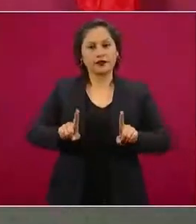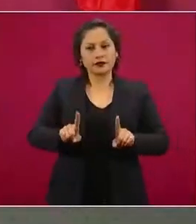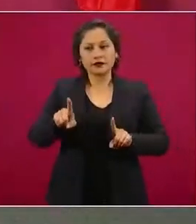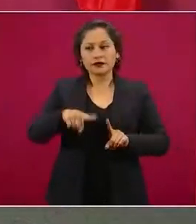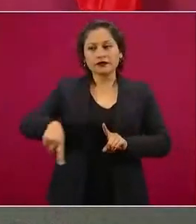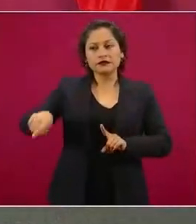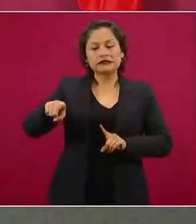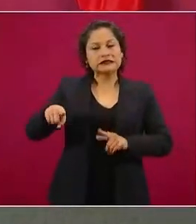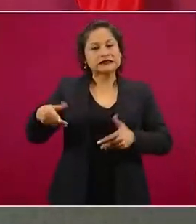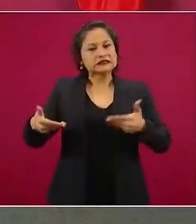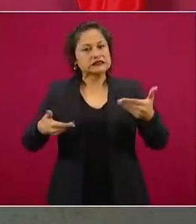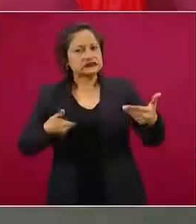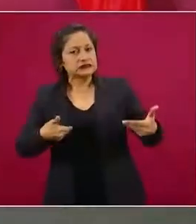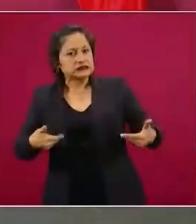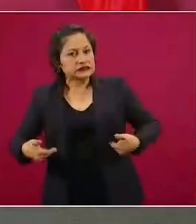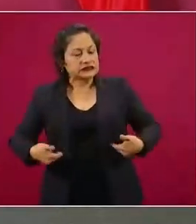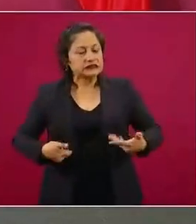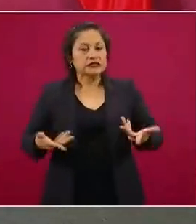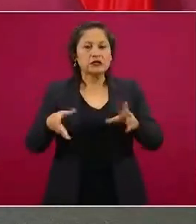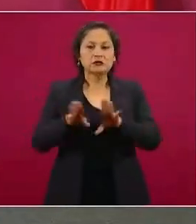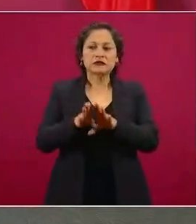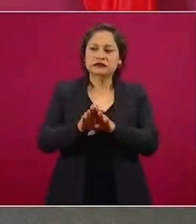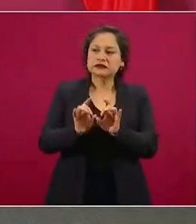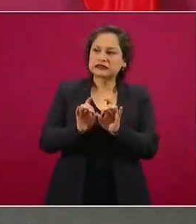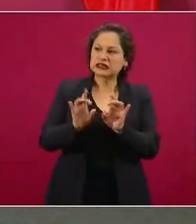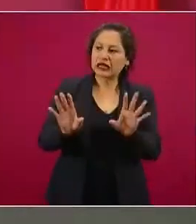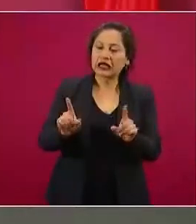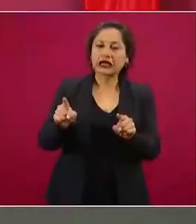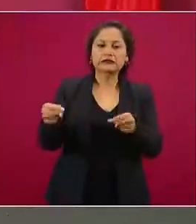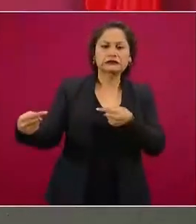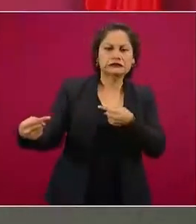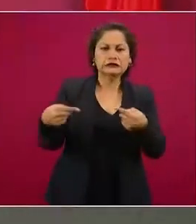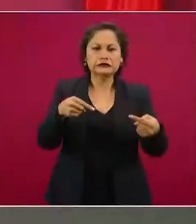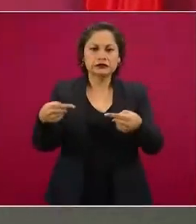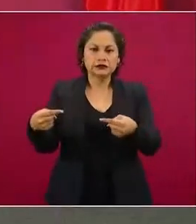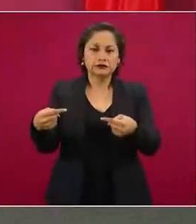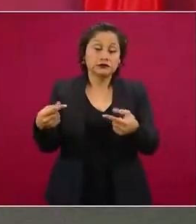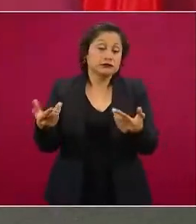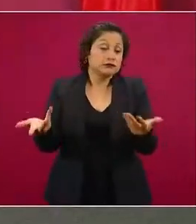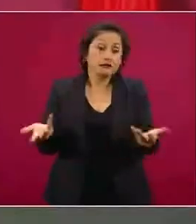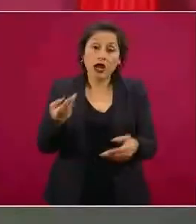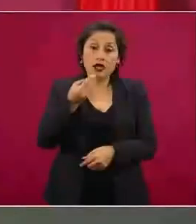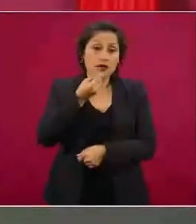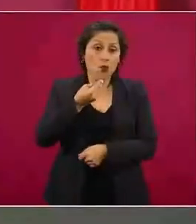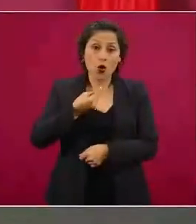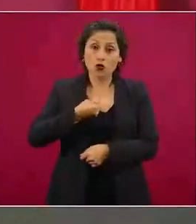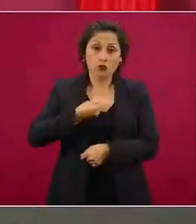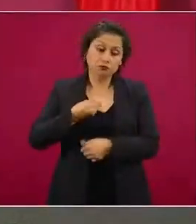pero así es la democracia y tenemos que ir hacia eso.